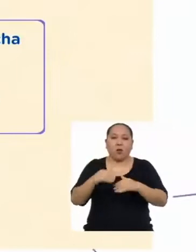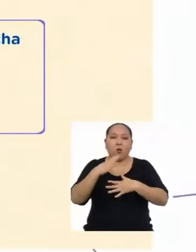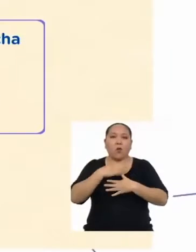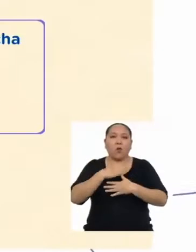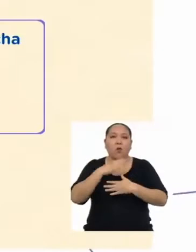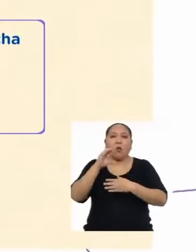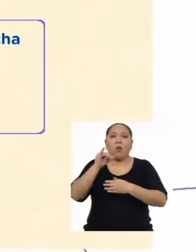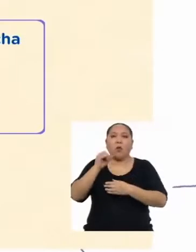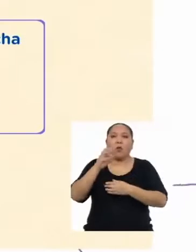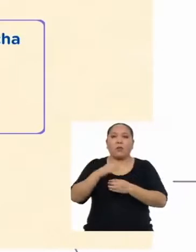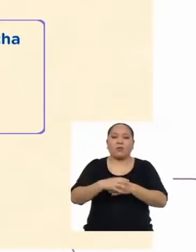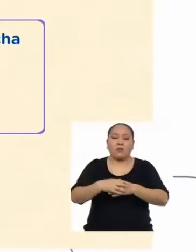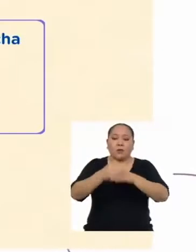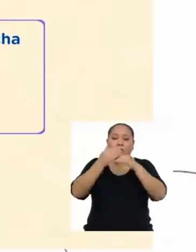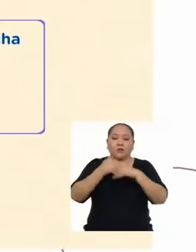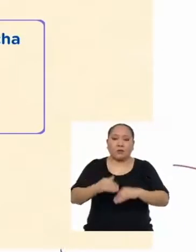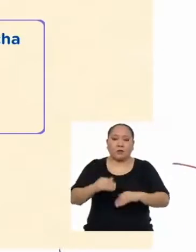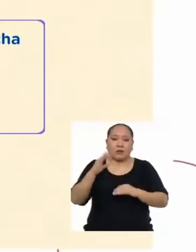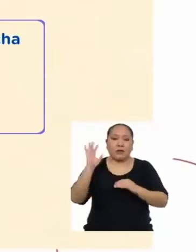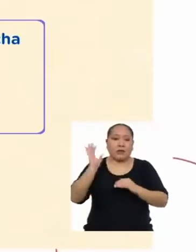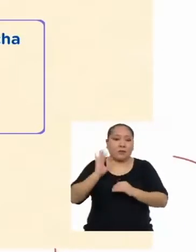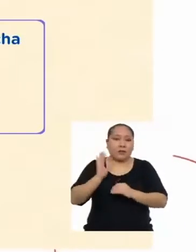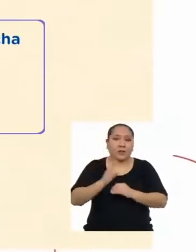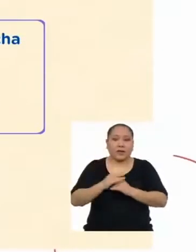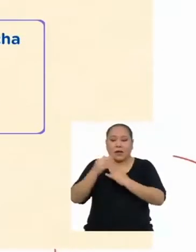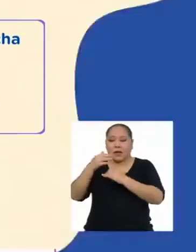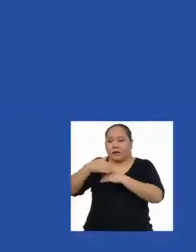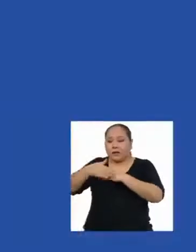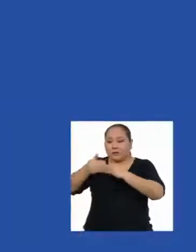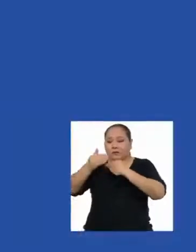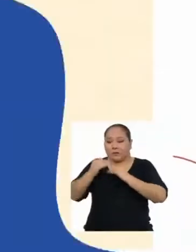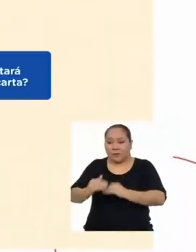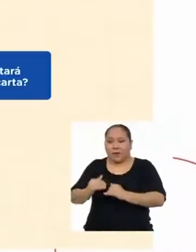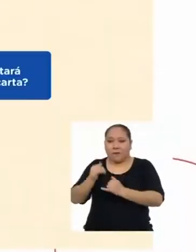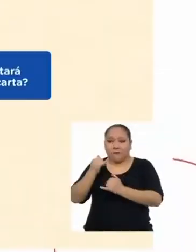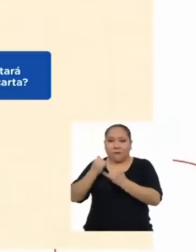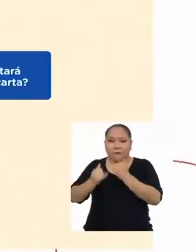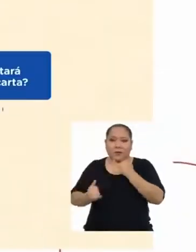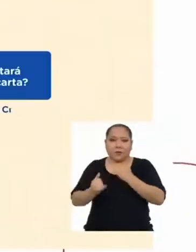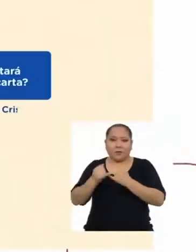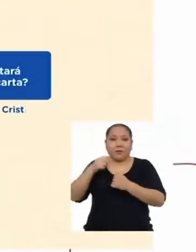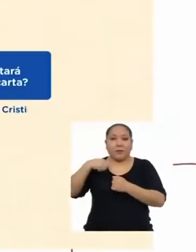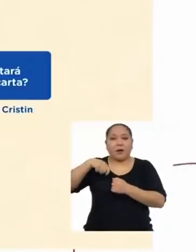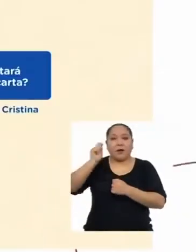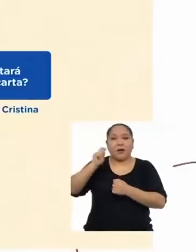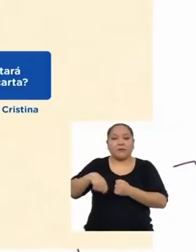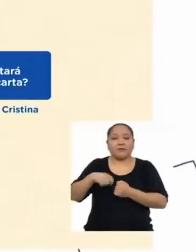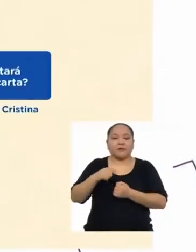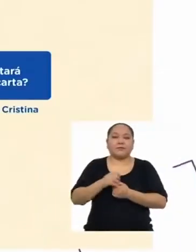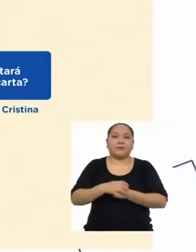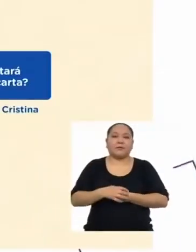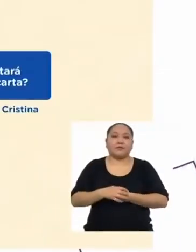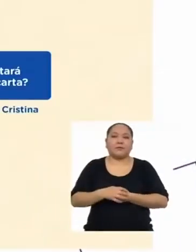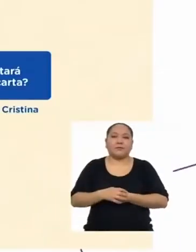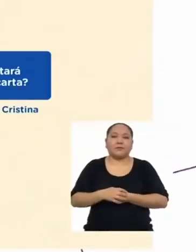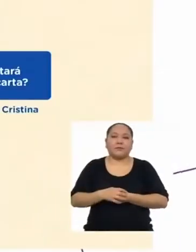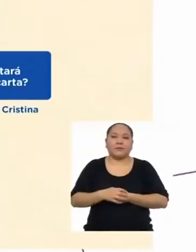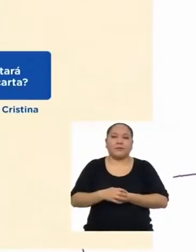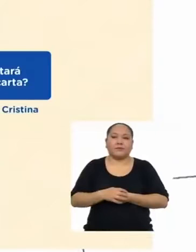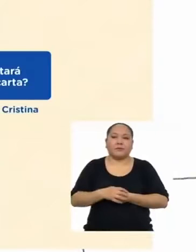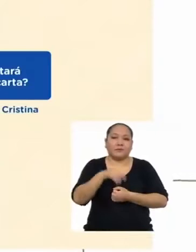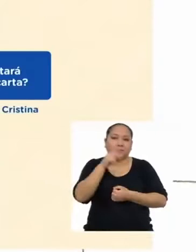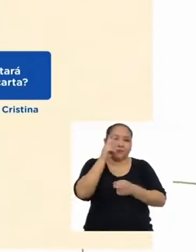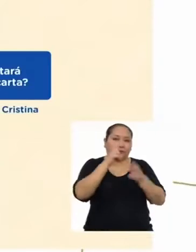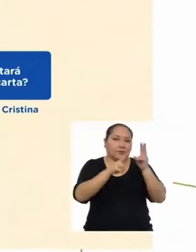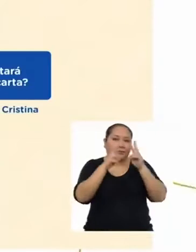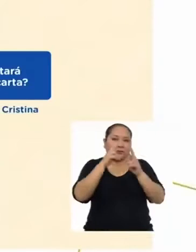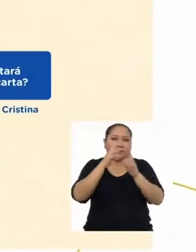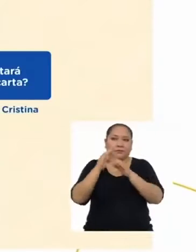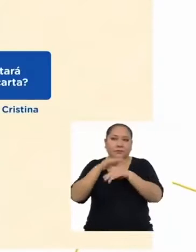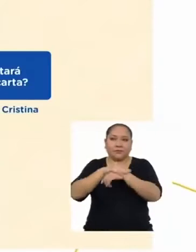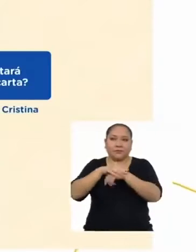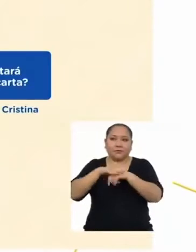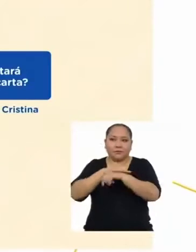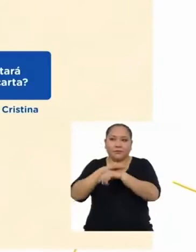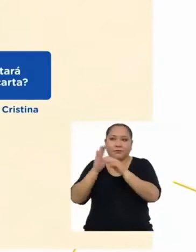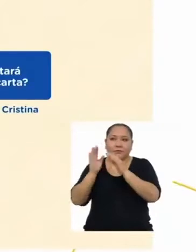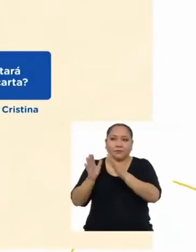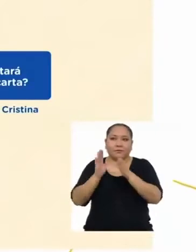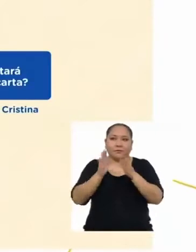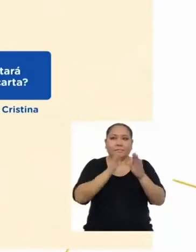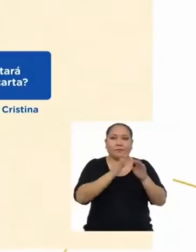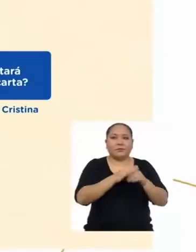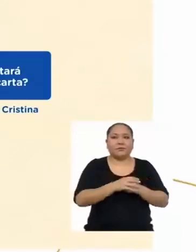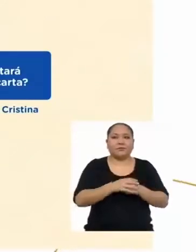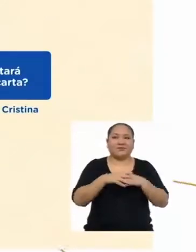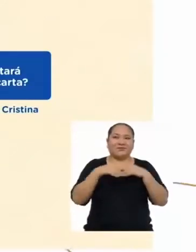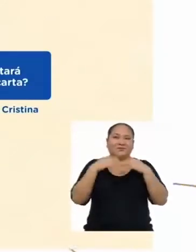la despedida y una firma. Veamos cómo quedó nuestro esquema de planificación. Creo que ya